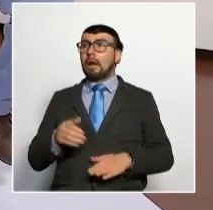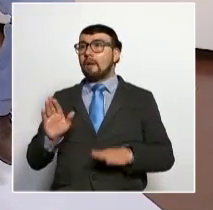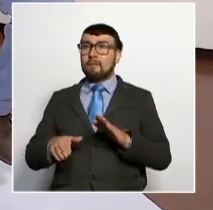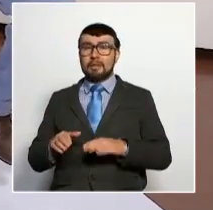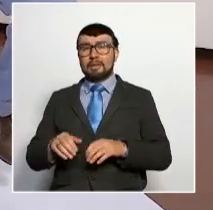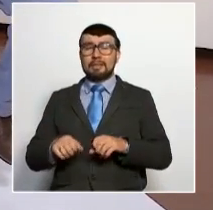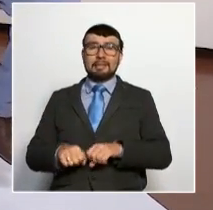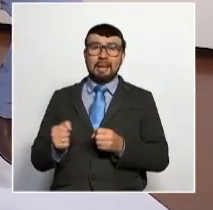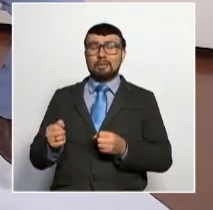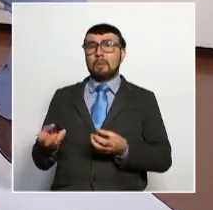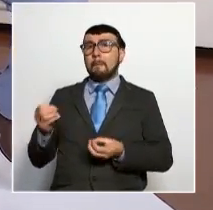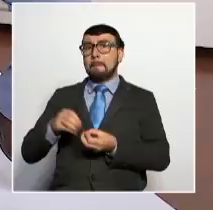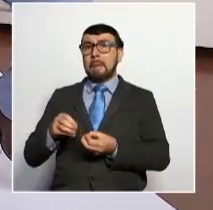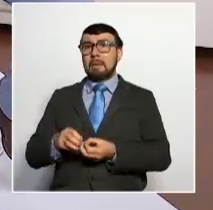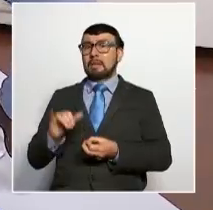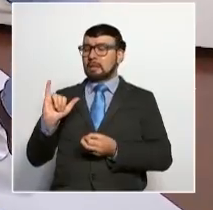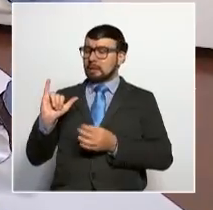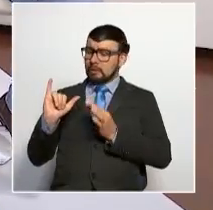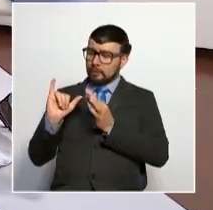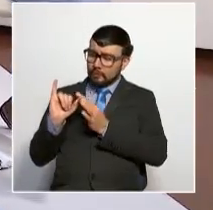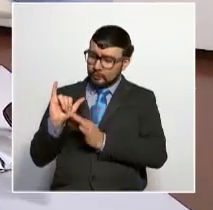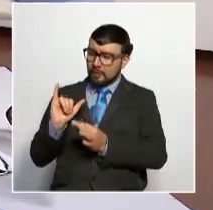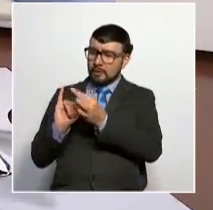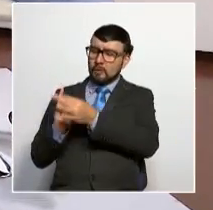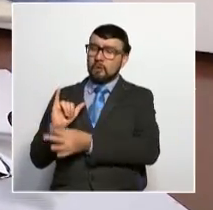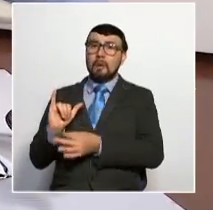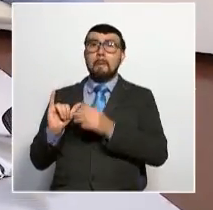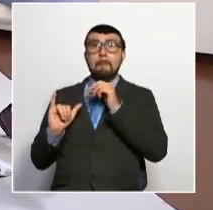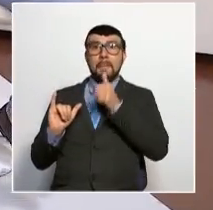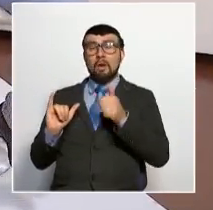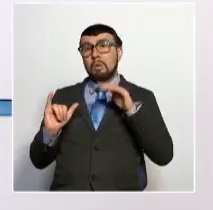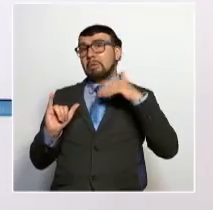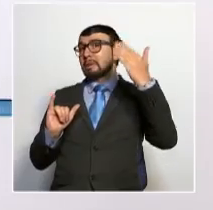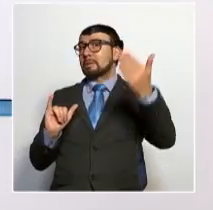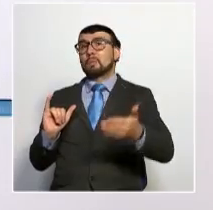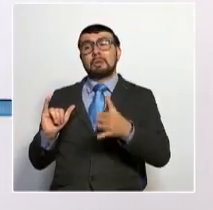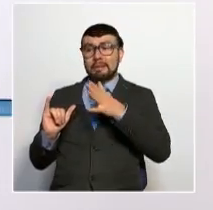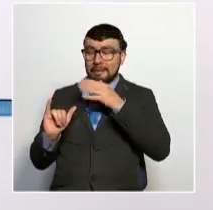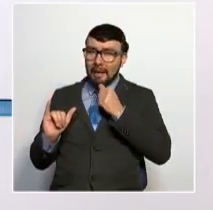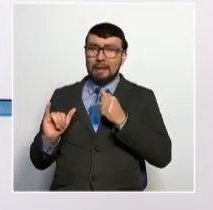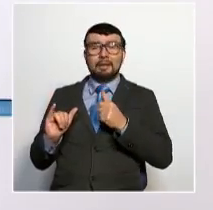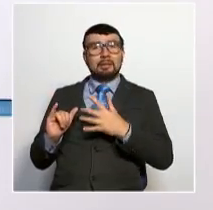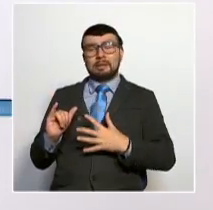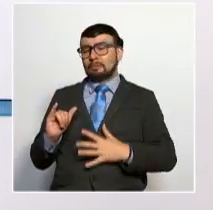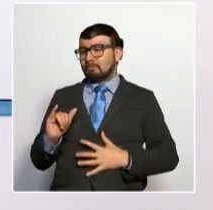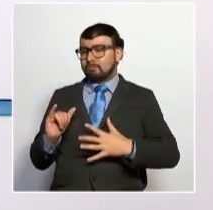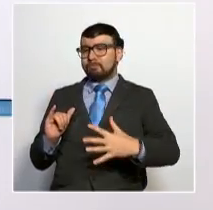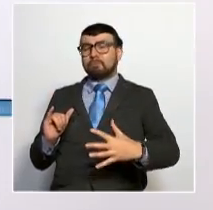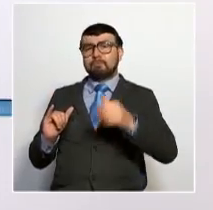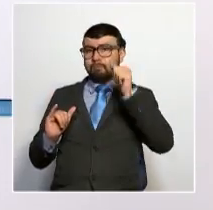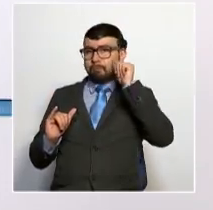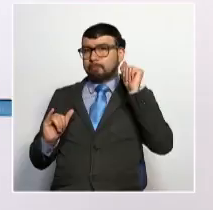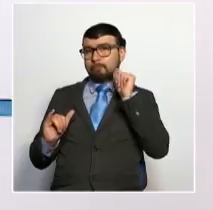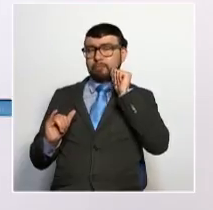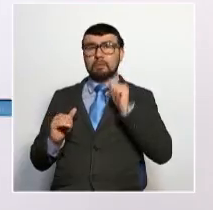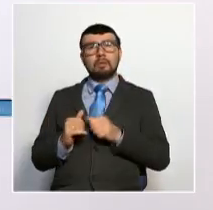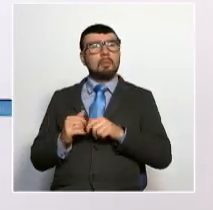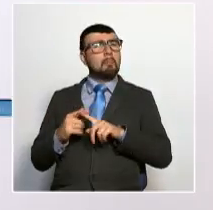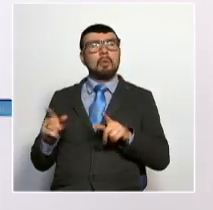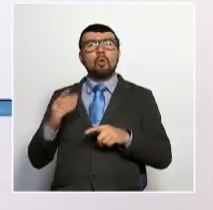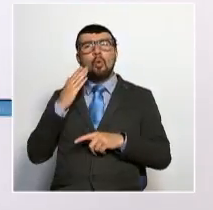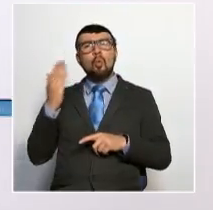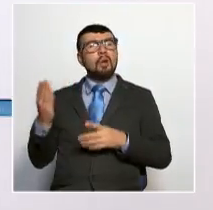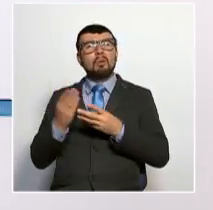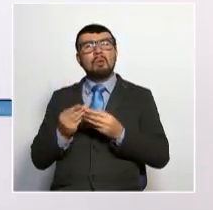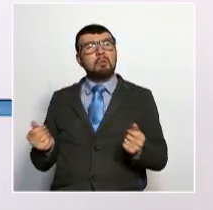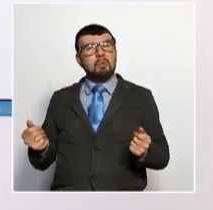daños en las trompas y esto puede generar más infertilidad a largo plazo. ¿Cuándo desaparece? En el momento en que entran en menopausia y la